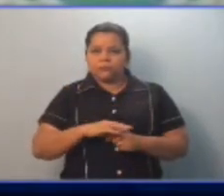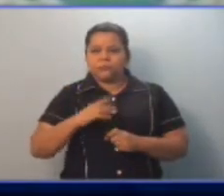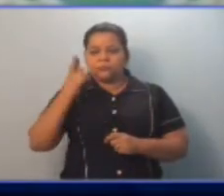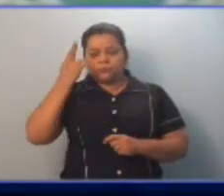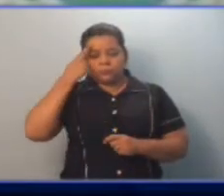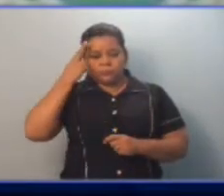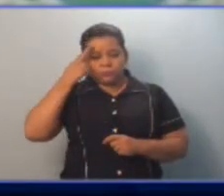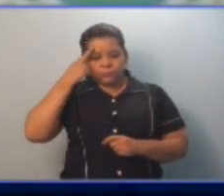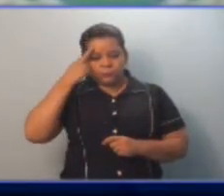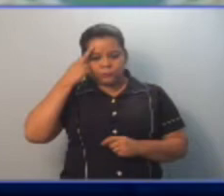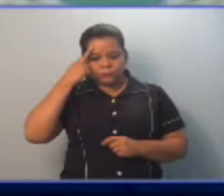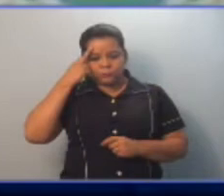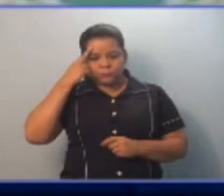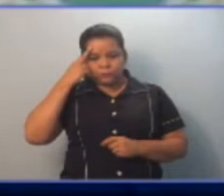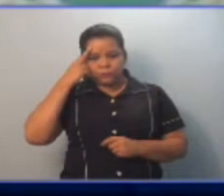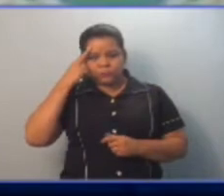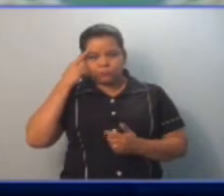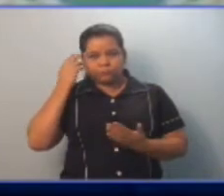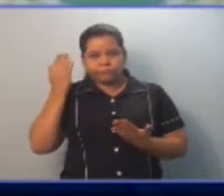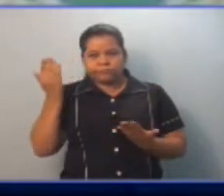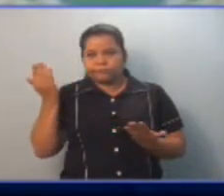bastante